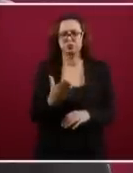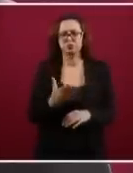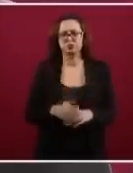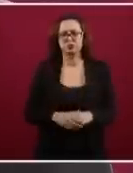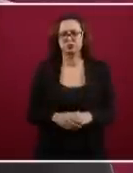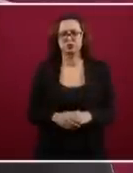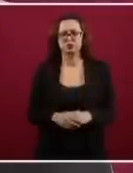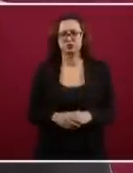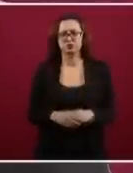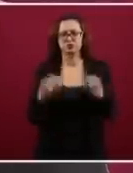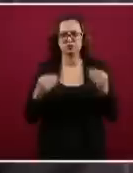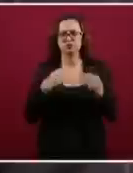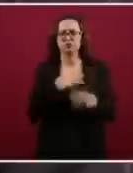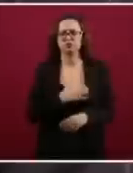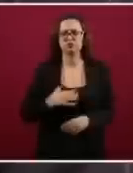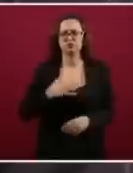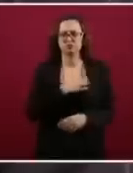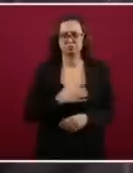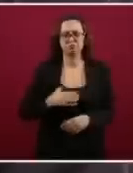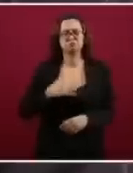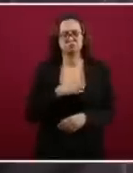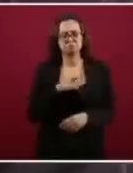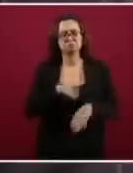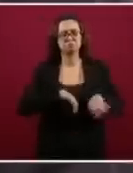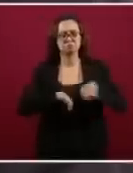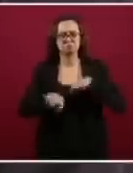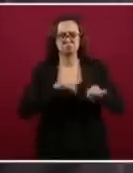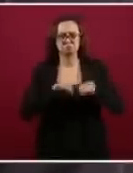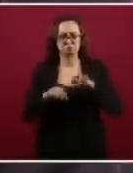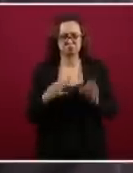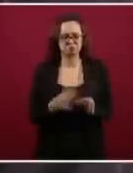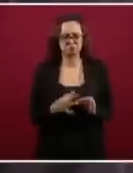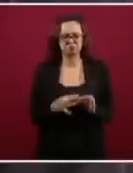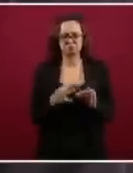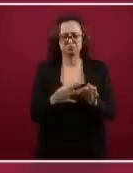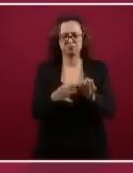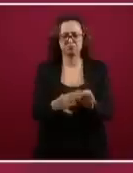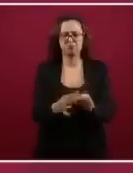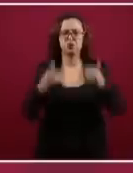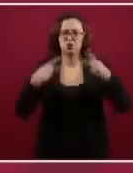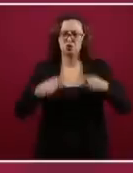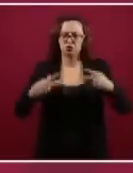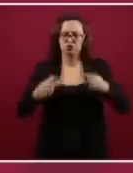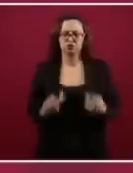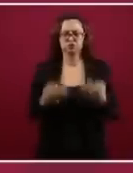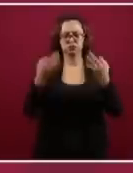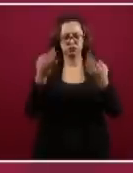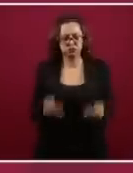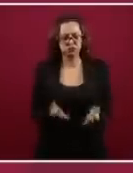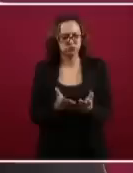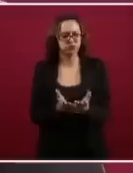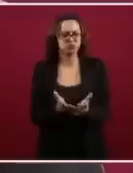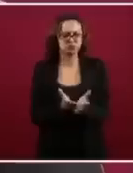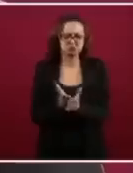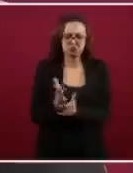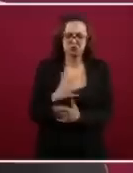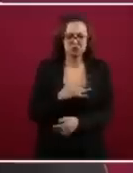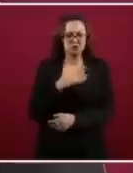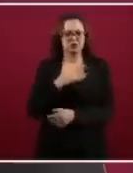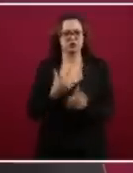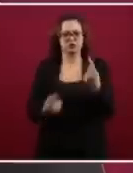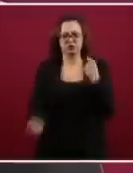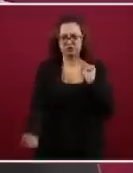Estoy muy contento con su desempeño y es una gente recta y sensible,